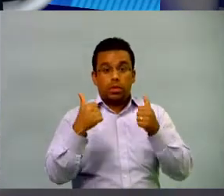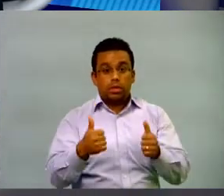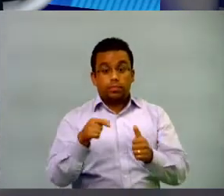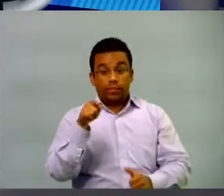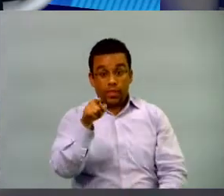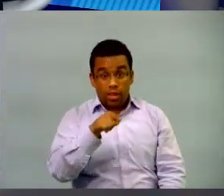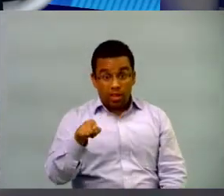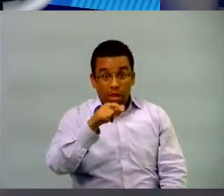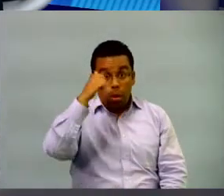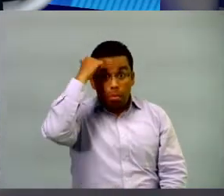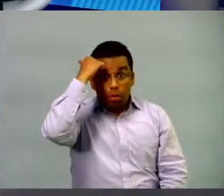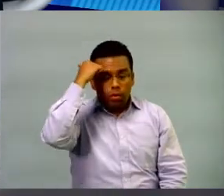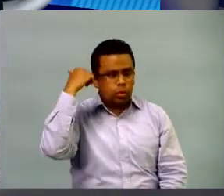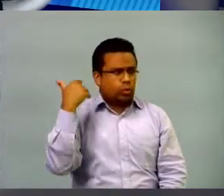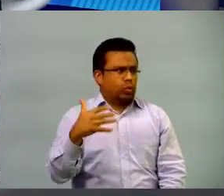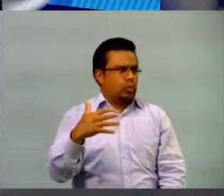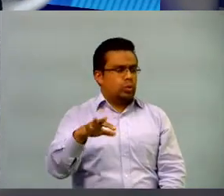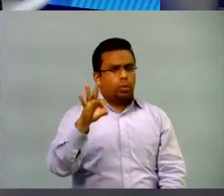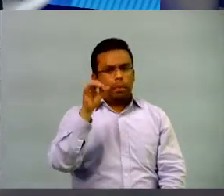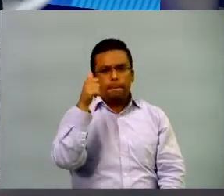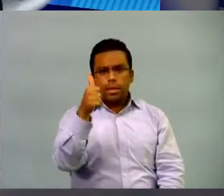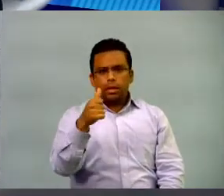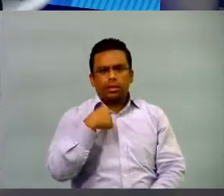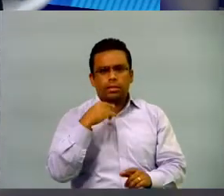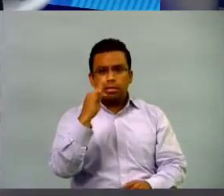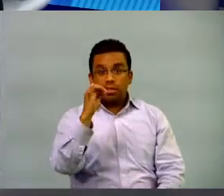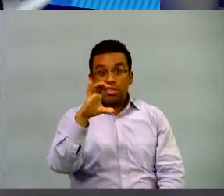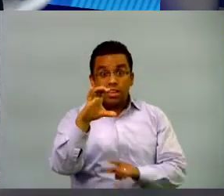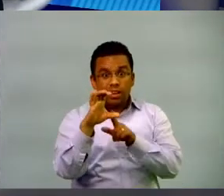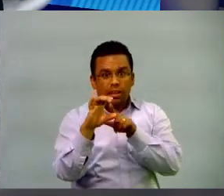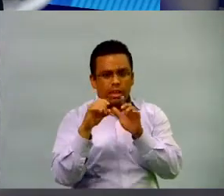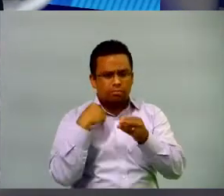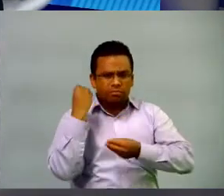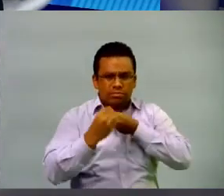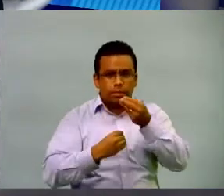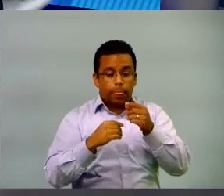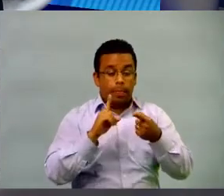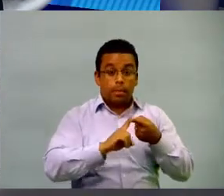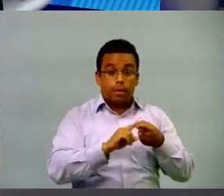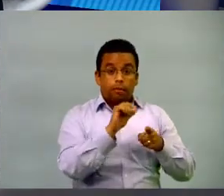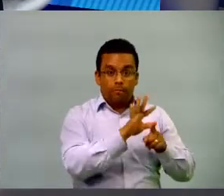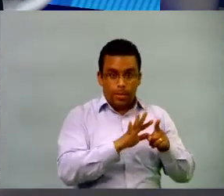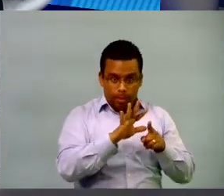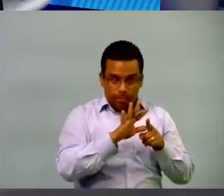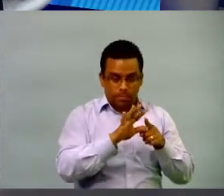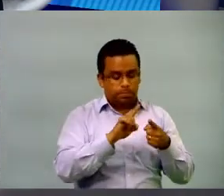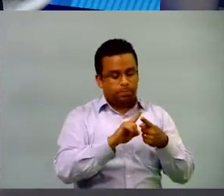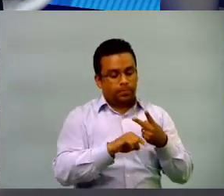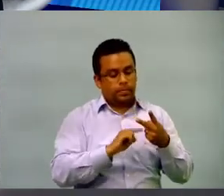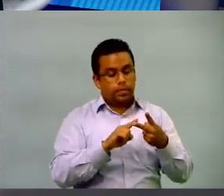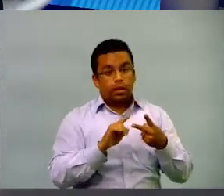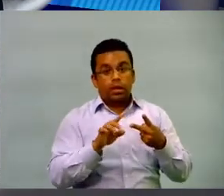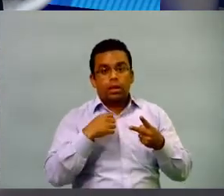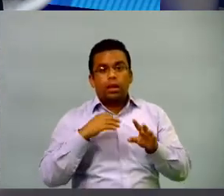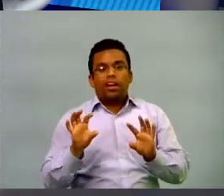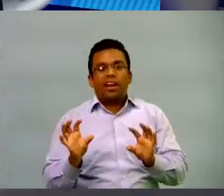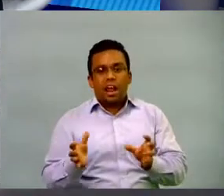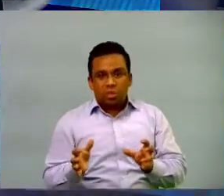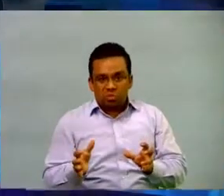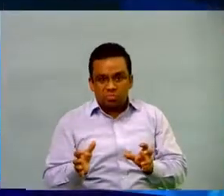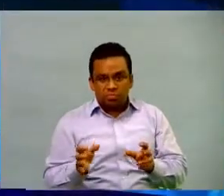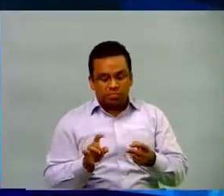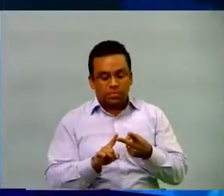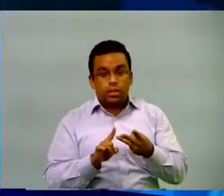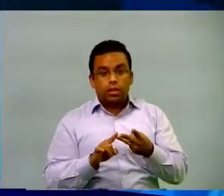usan todos los sentidos aquí para usar las TIC. Primero, con videos. Segundo, tienen una radio